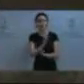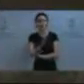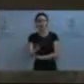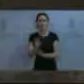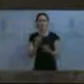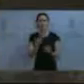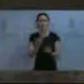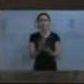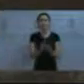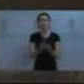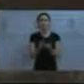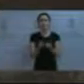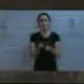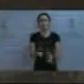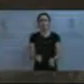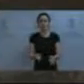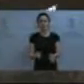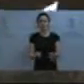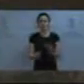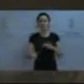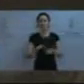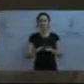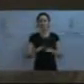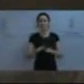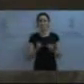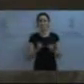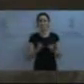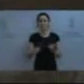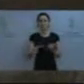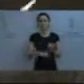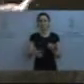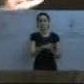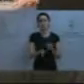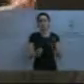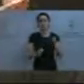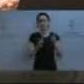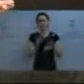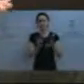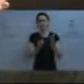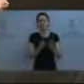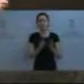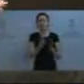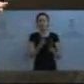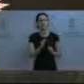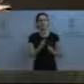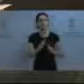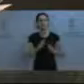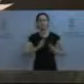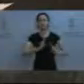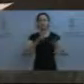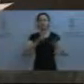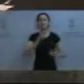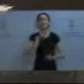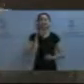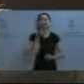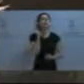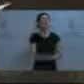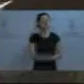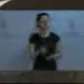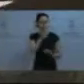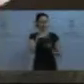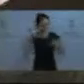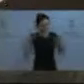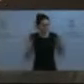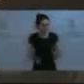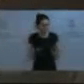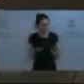mano del número de activaciones, puedo contestarle a su pregunta de forma afirmativa. Actualmente,